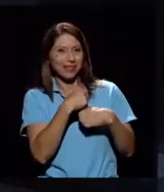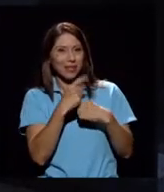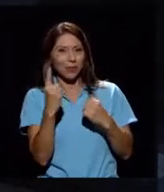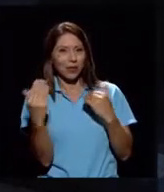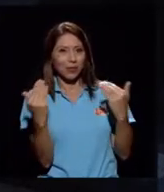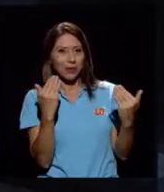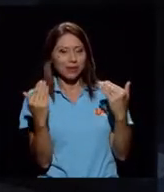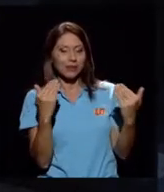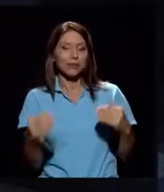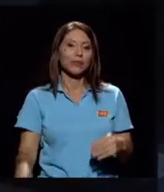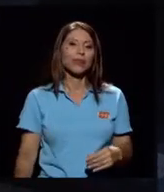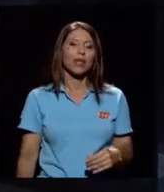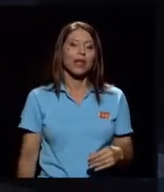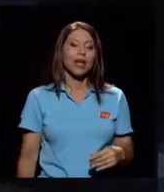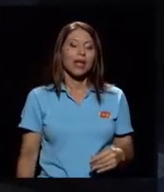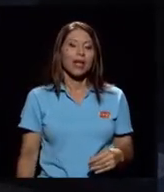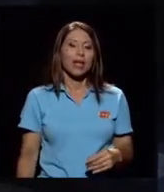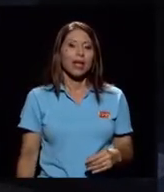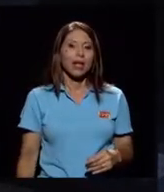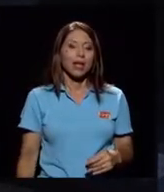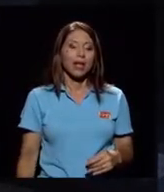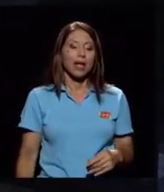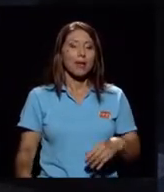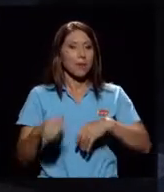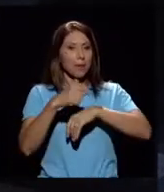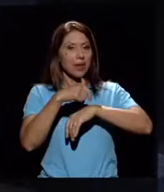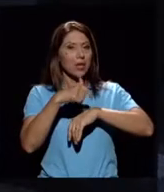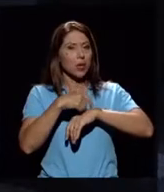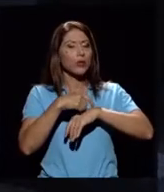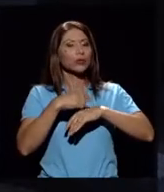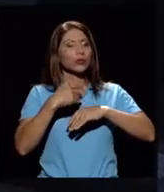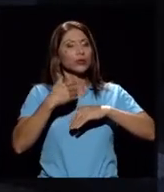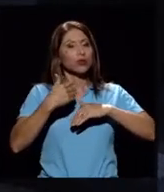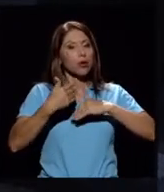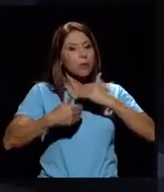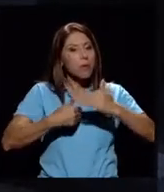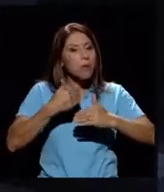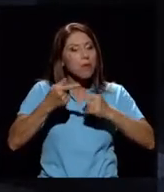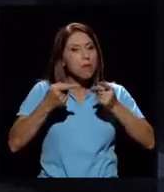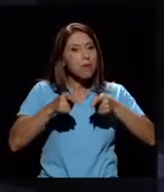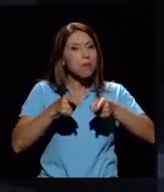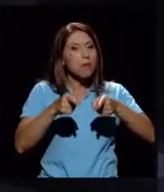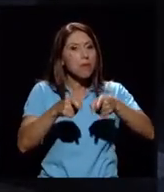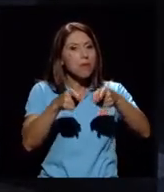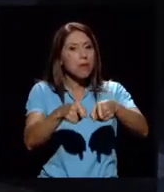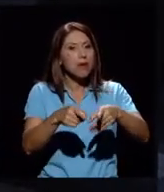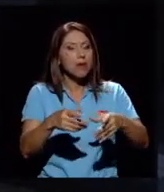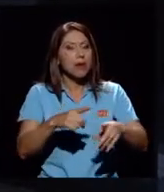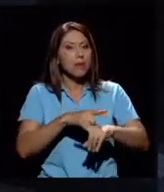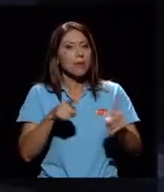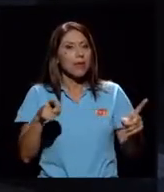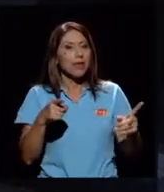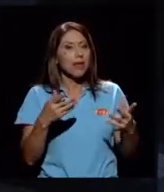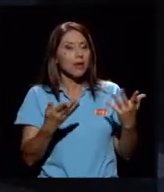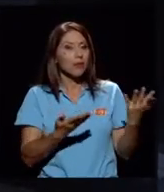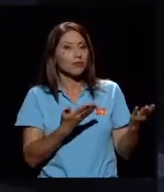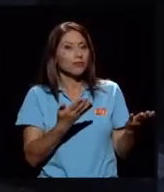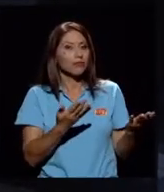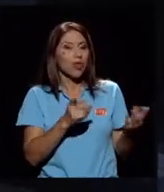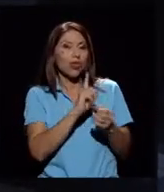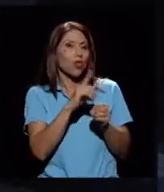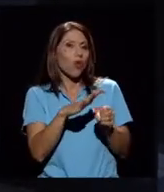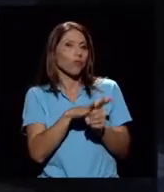geológicos muy muy largos no va a alcanzar para que ha venido entonces con ello